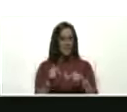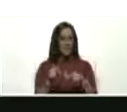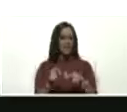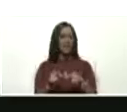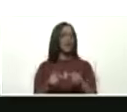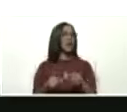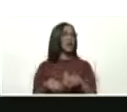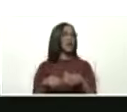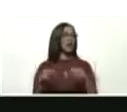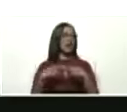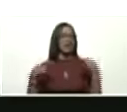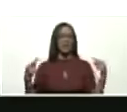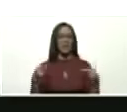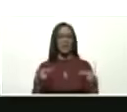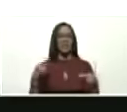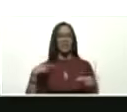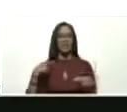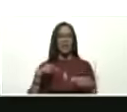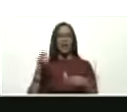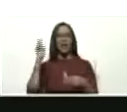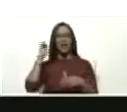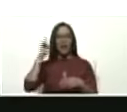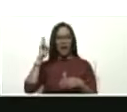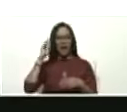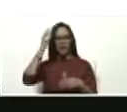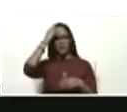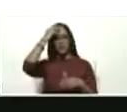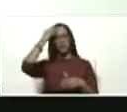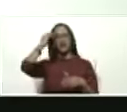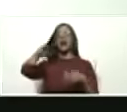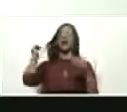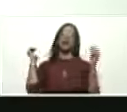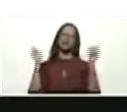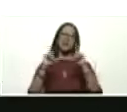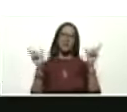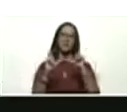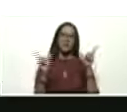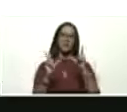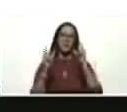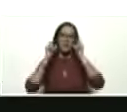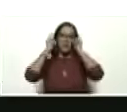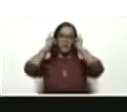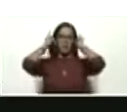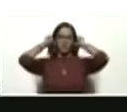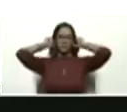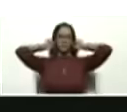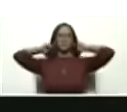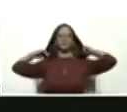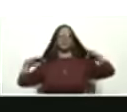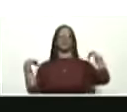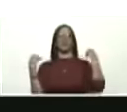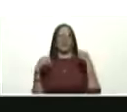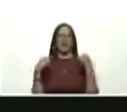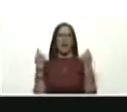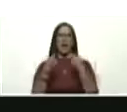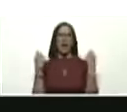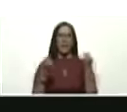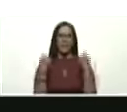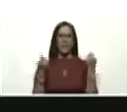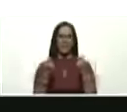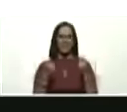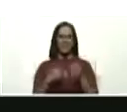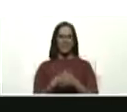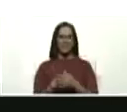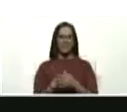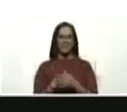medios regionales, a la radio, a las televisoras, a la prensa. Y de ahí a Radio